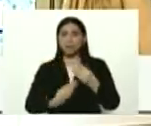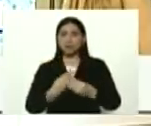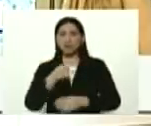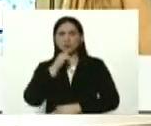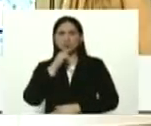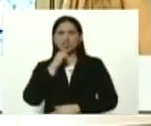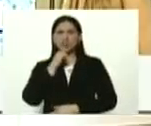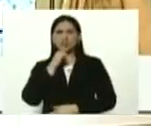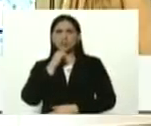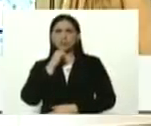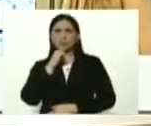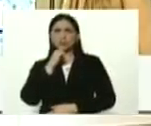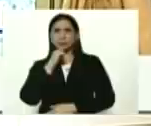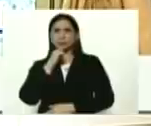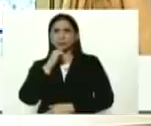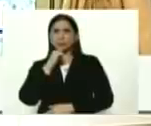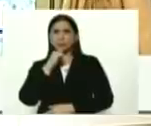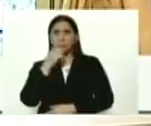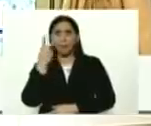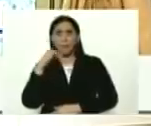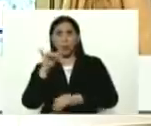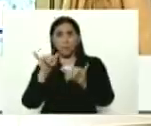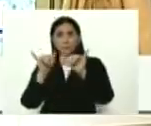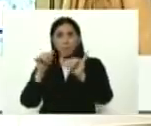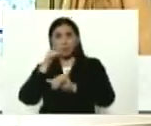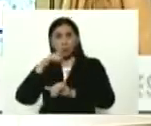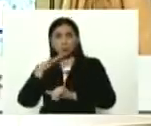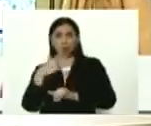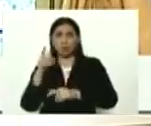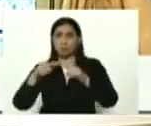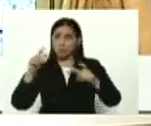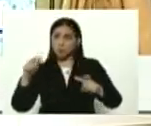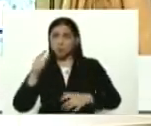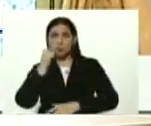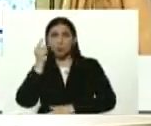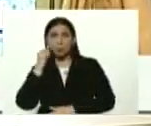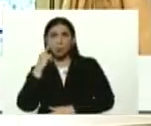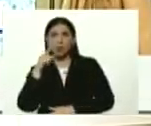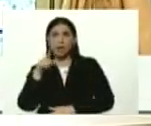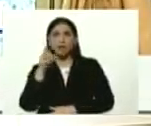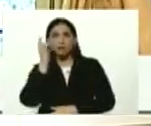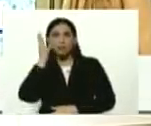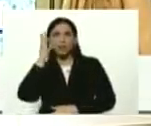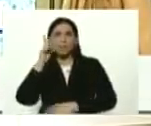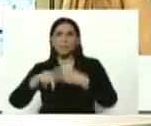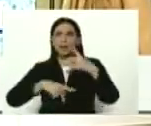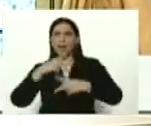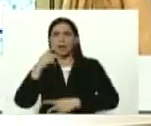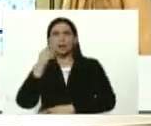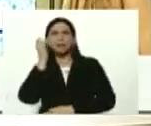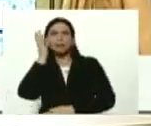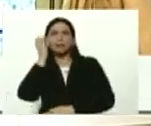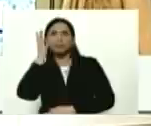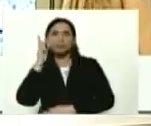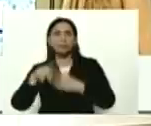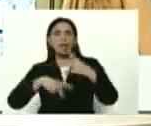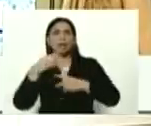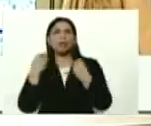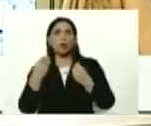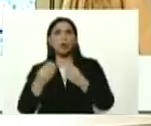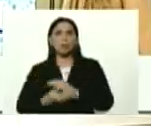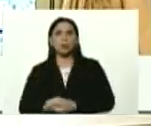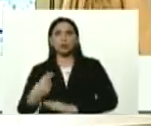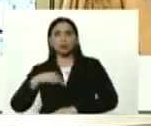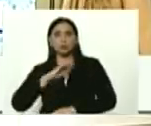quién? Por el pueblo, por los ciudadanos, por las ciudadanas, que son los que implementan los planes. Estamos